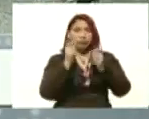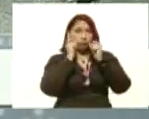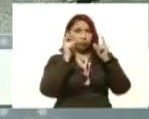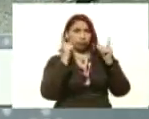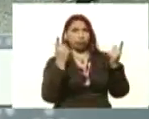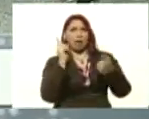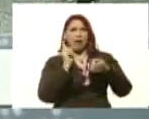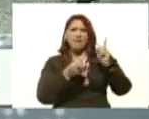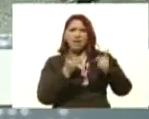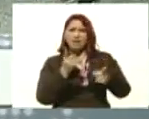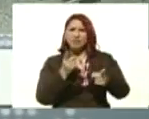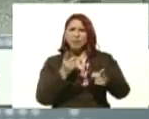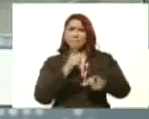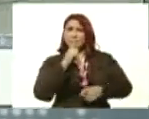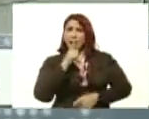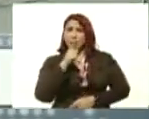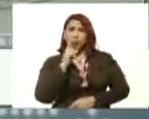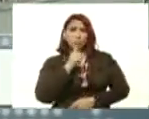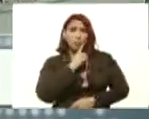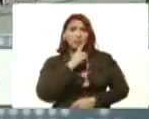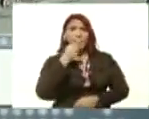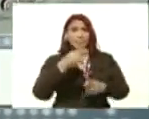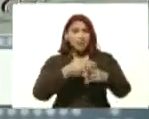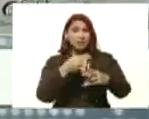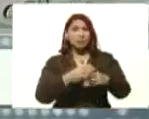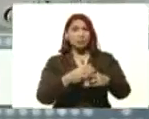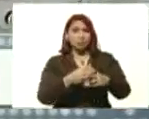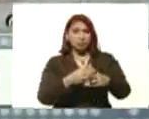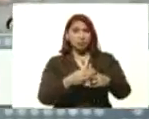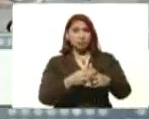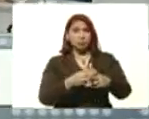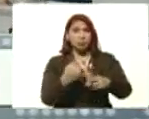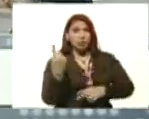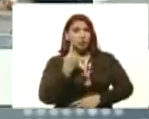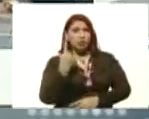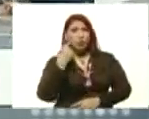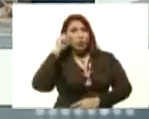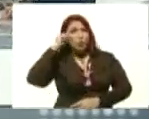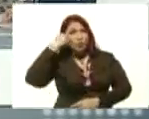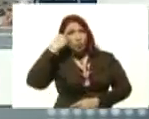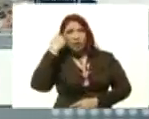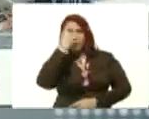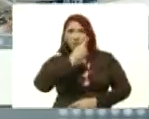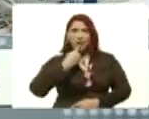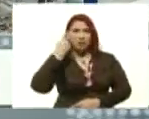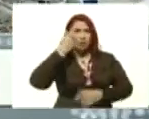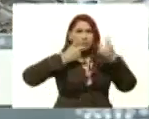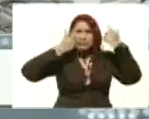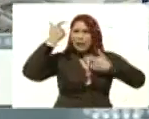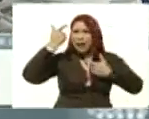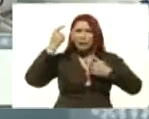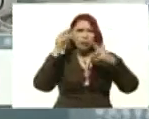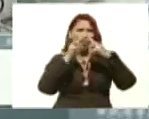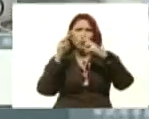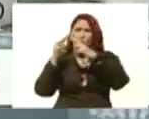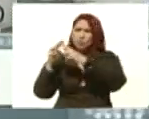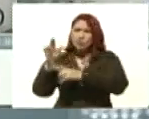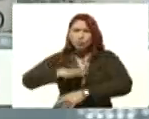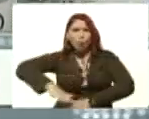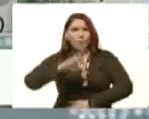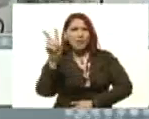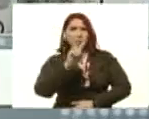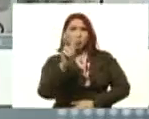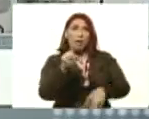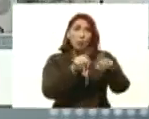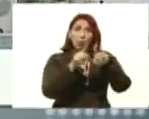A veces uno es malo para los nombres y apellidos, solo recuerda los rostros. Comandante Chávez conocía todo el país, y así como